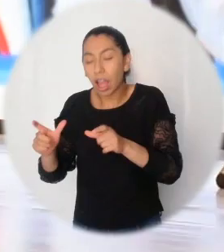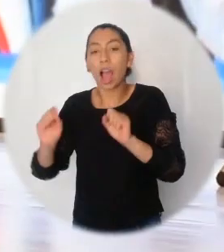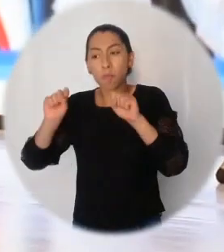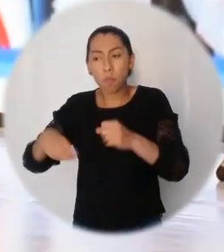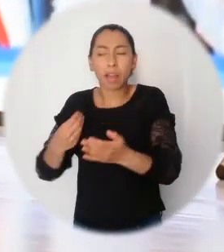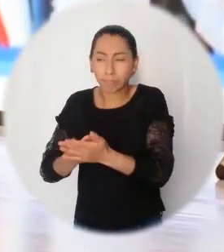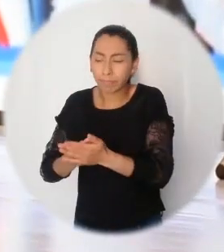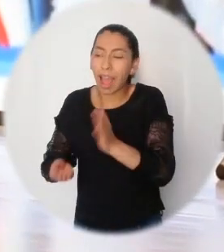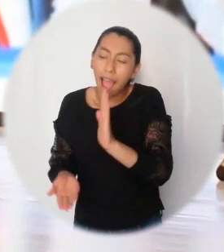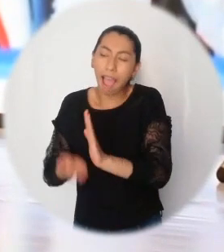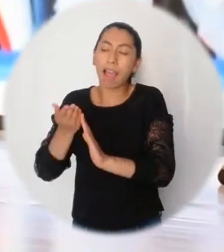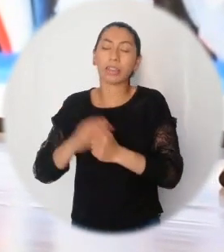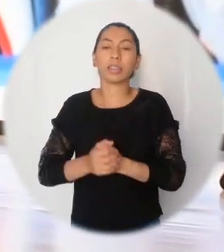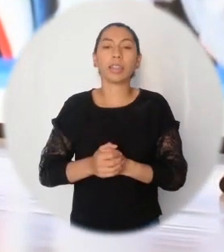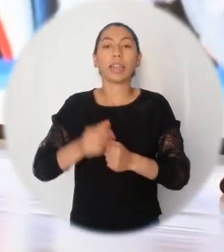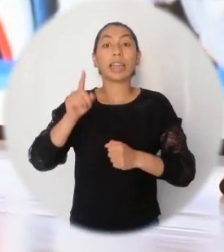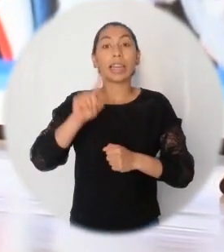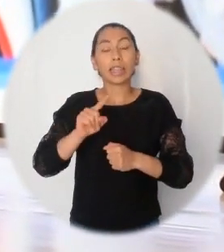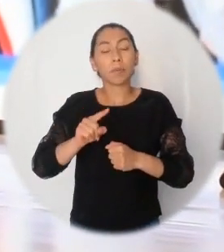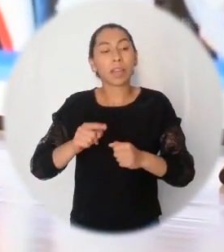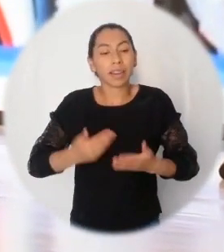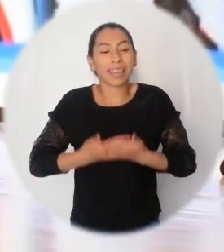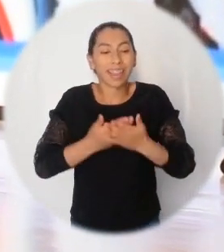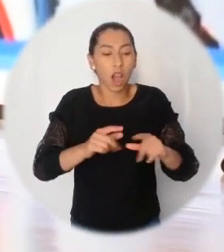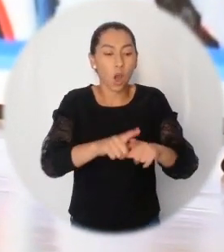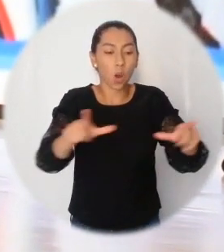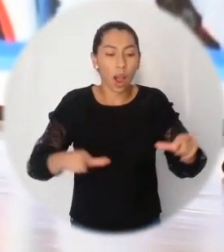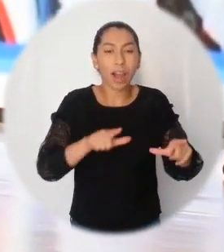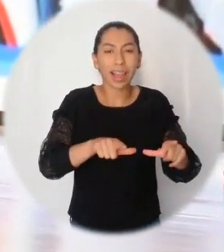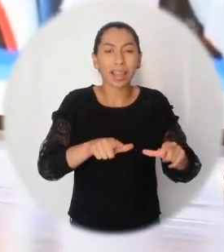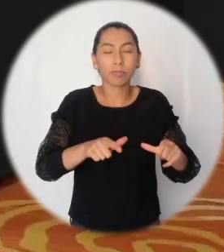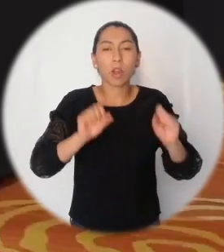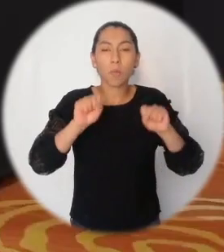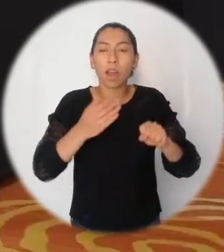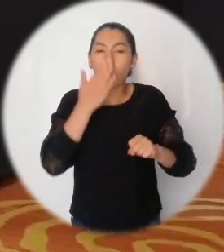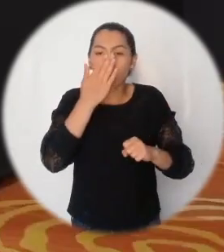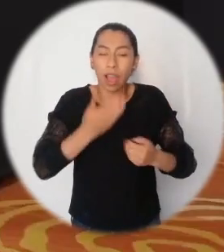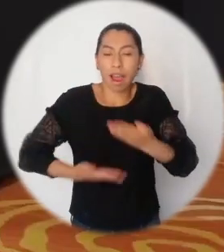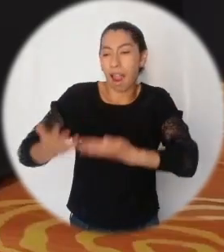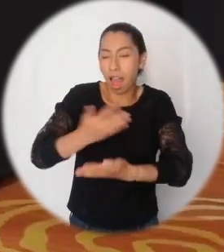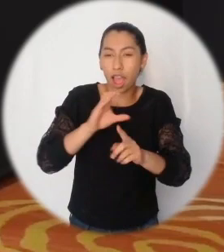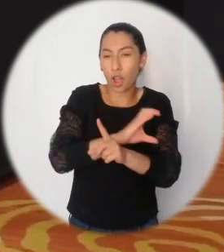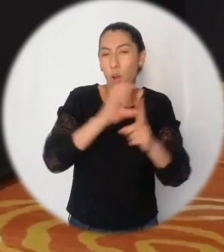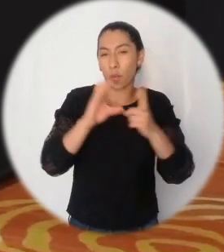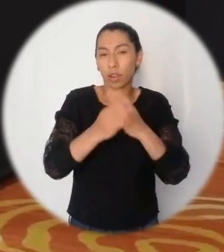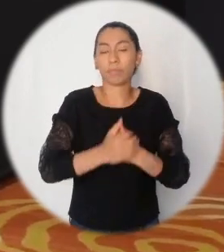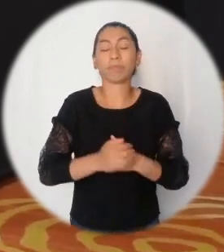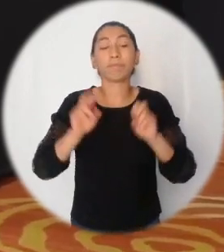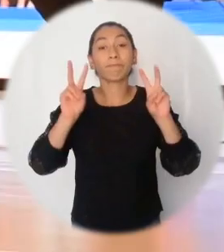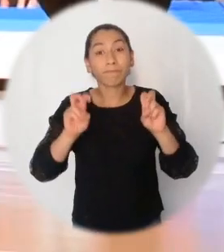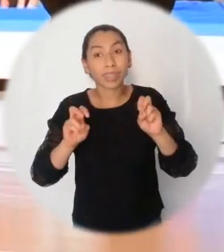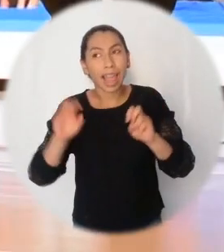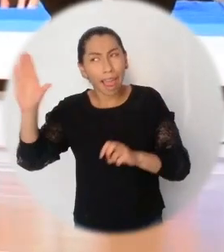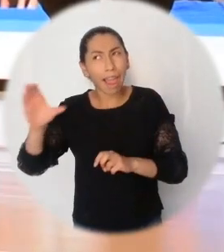todos los procesos de reparación colectiva, entregando bienes de uso colectivo, también el apoyo de la cooperación internacional en procesos